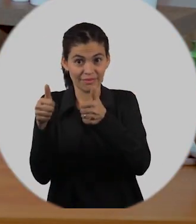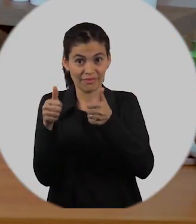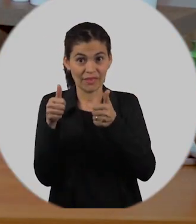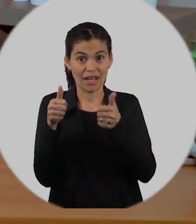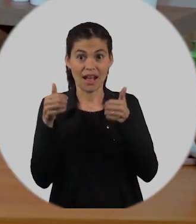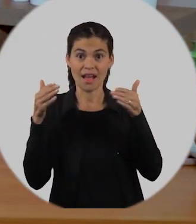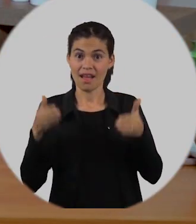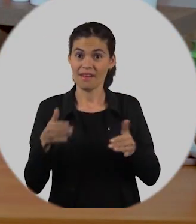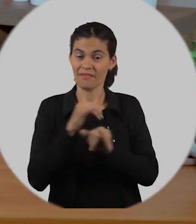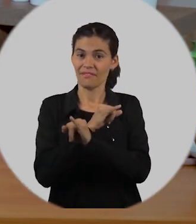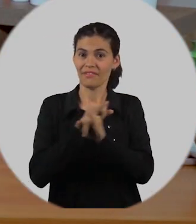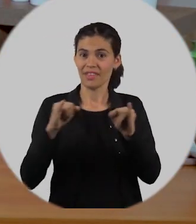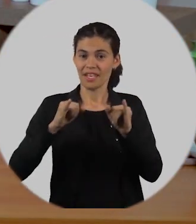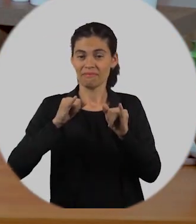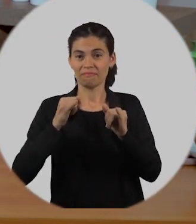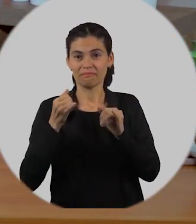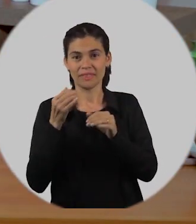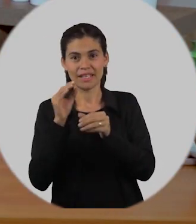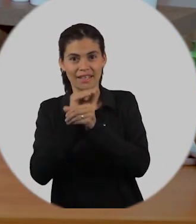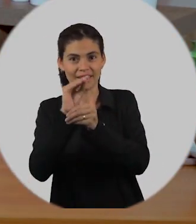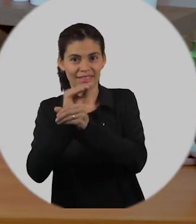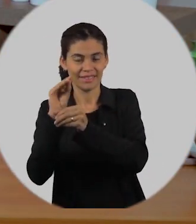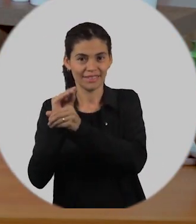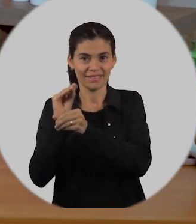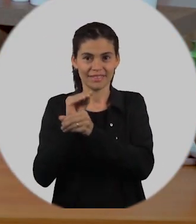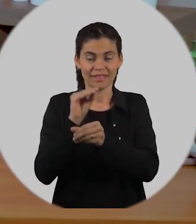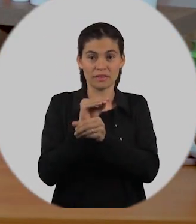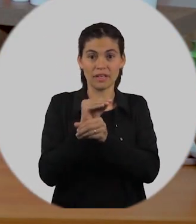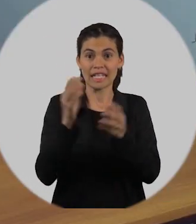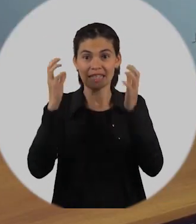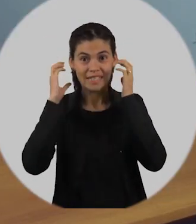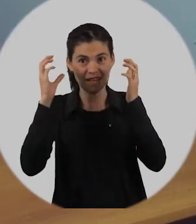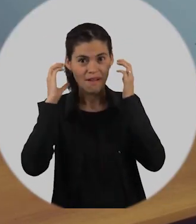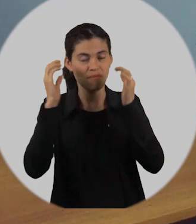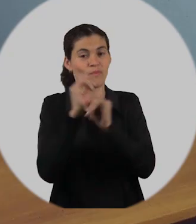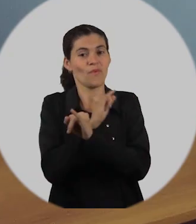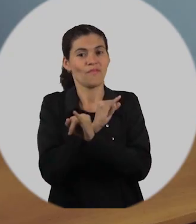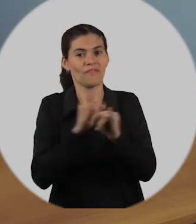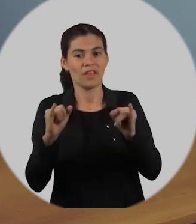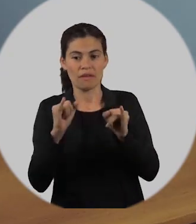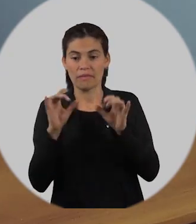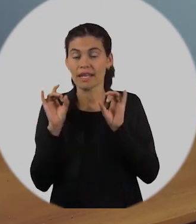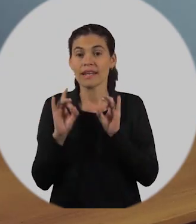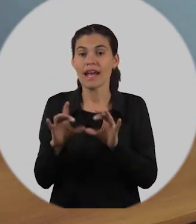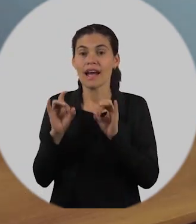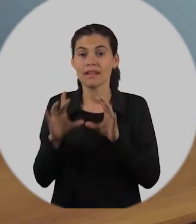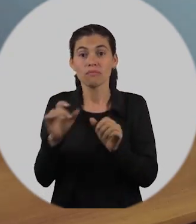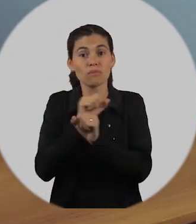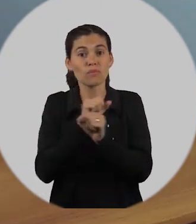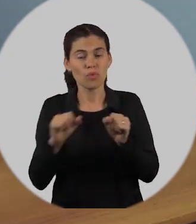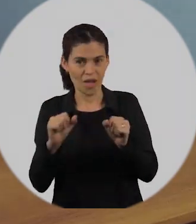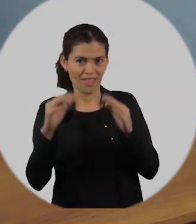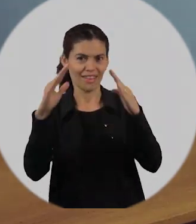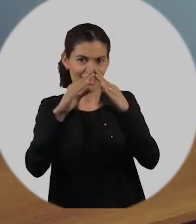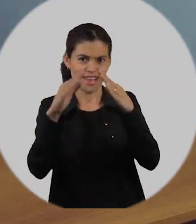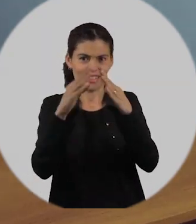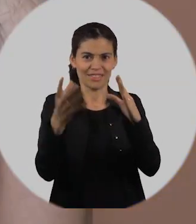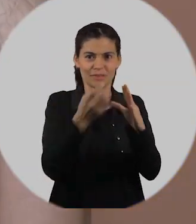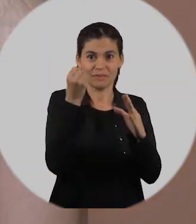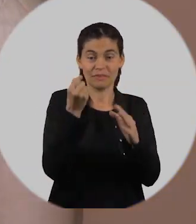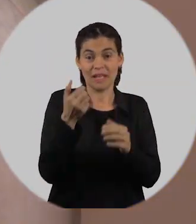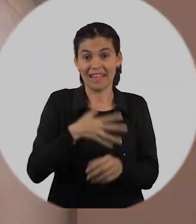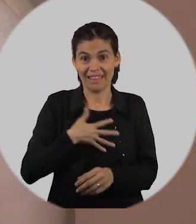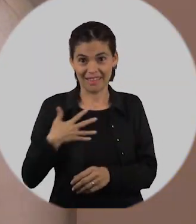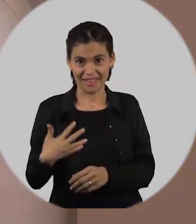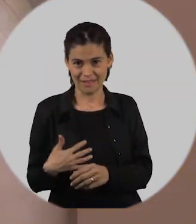Bueno, así llegamos al final del programa. Terminamos nuestro shampoo neutro para que ustedes puedan utilizarlo en su casa.